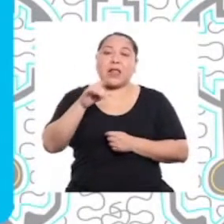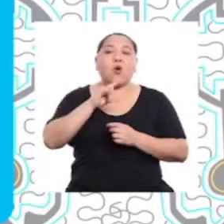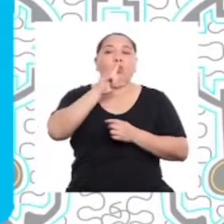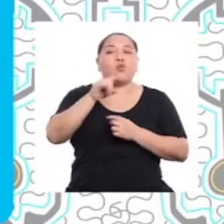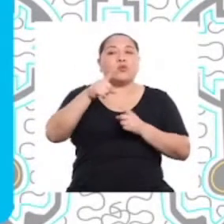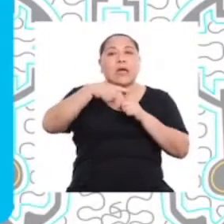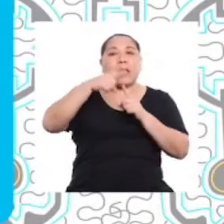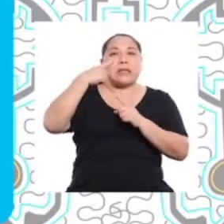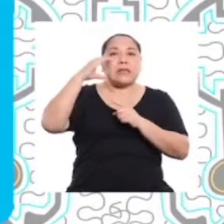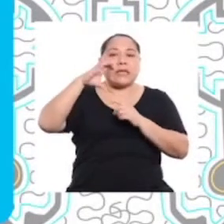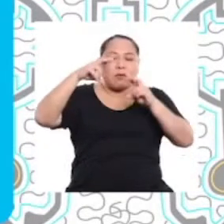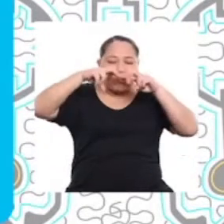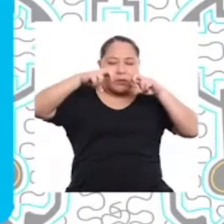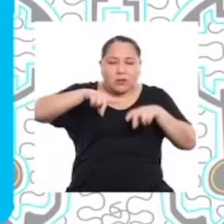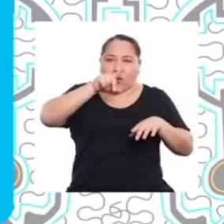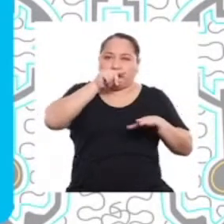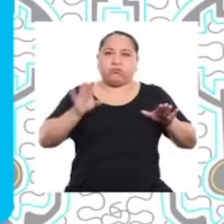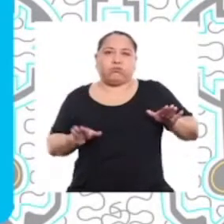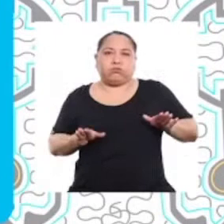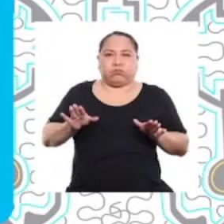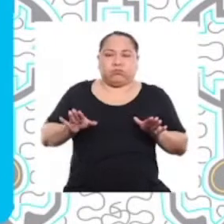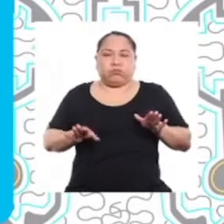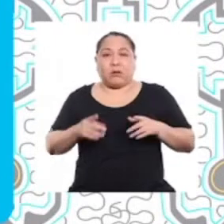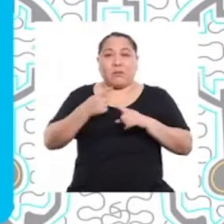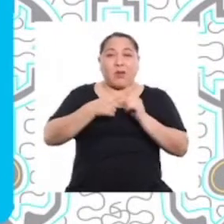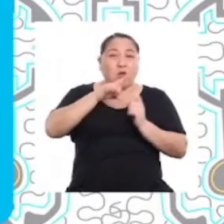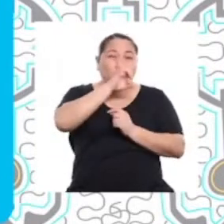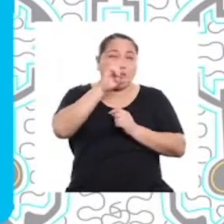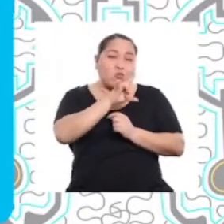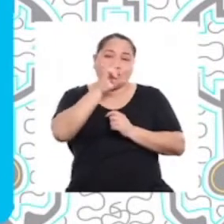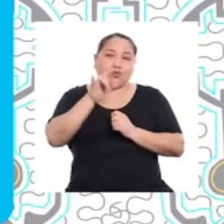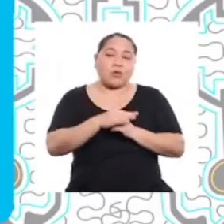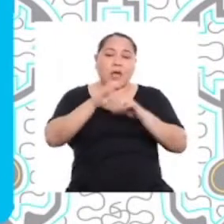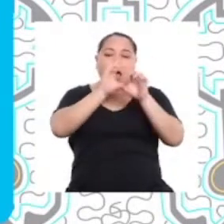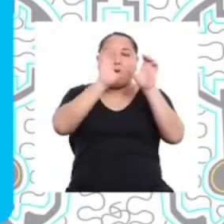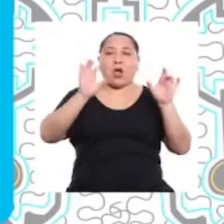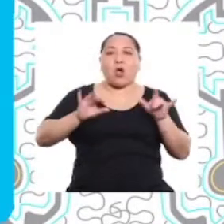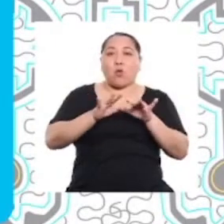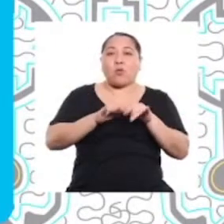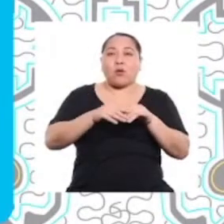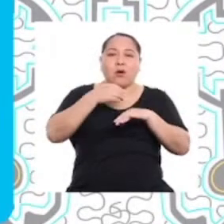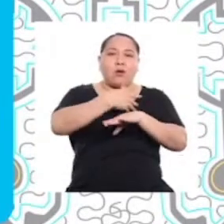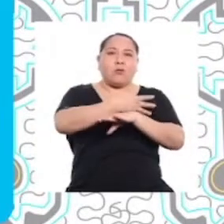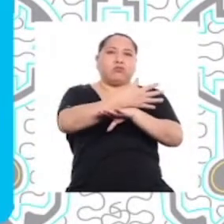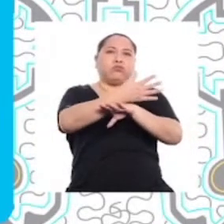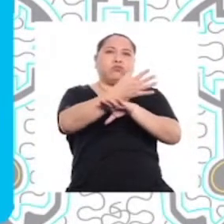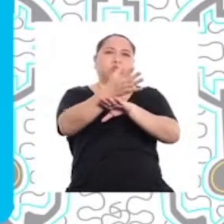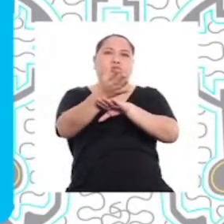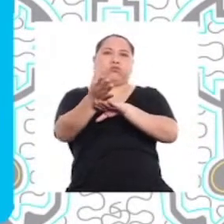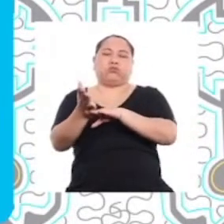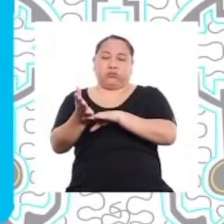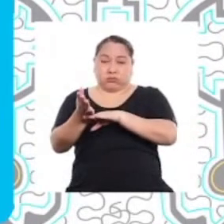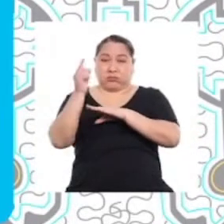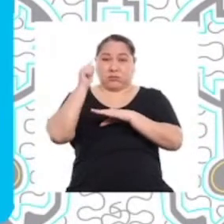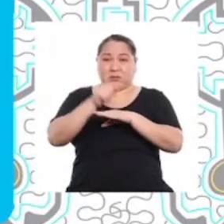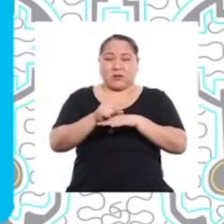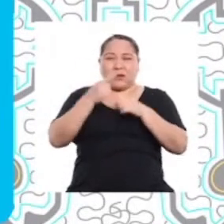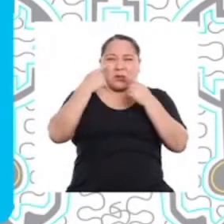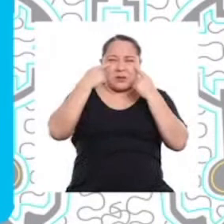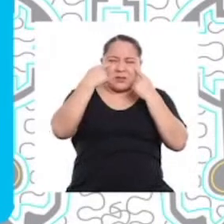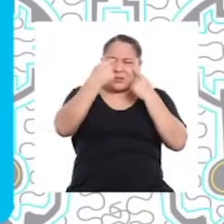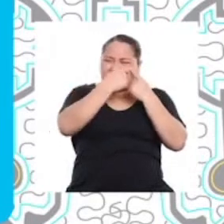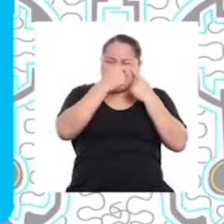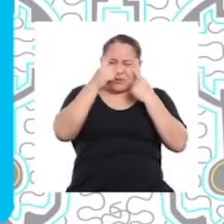TIC para investigar sobre los pingüinos, pero al usar la computadora por un tiempo excesivo,